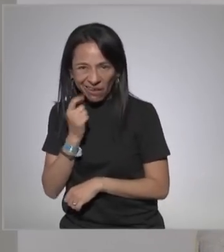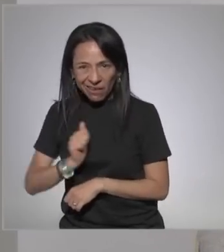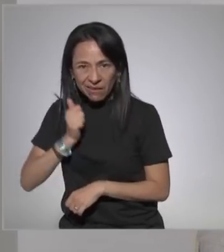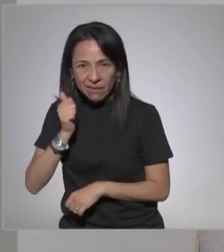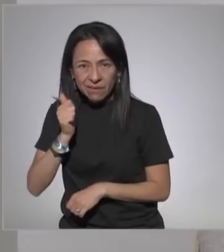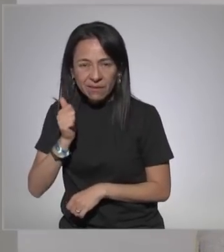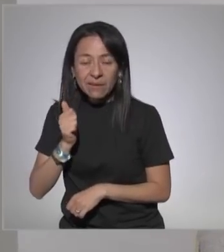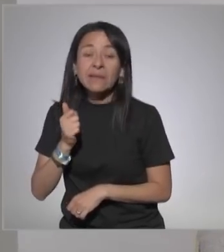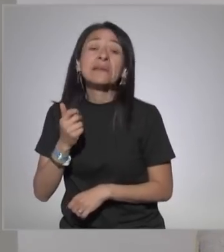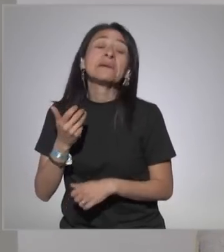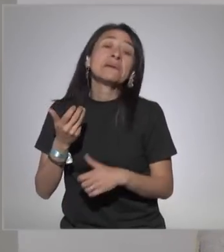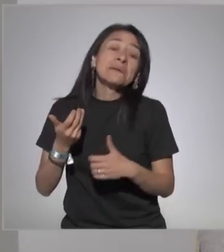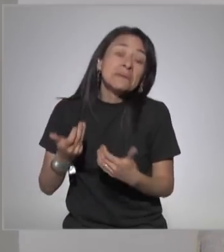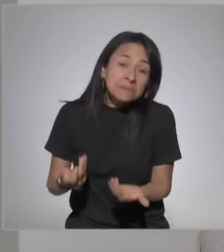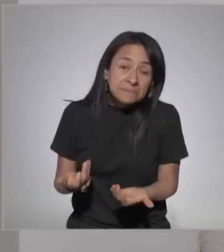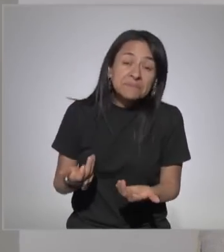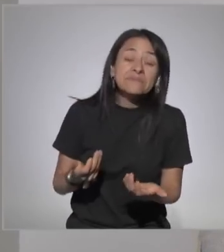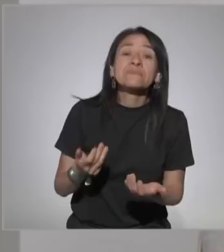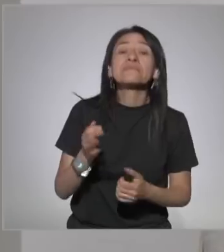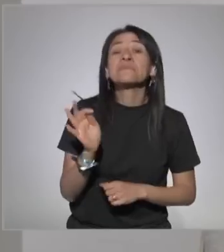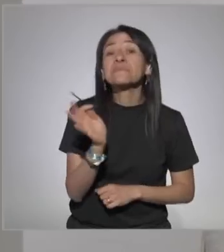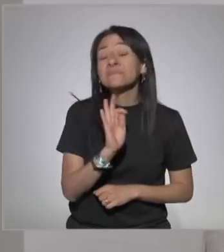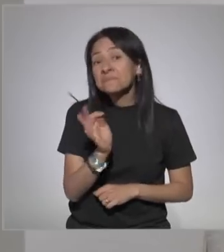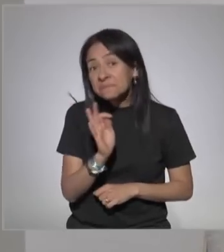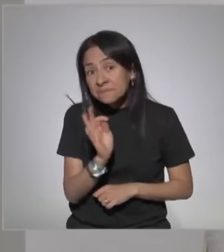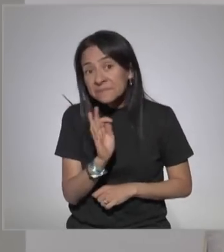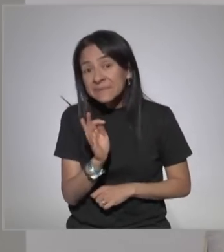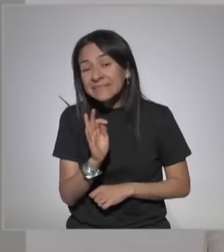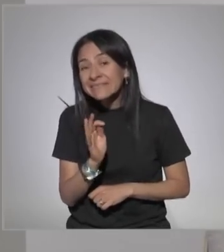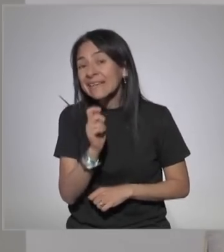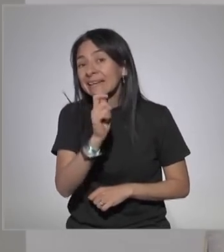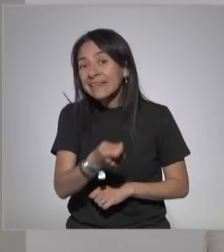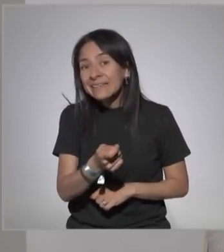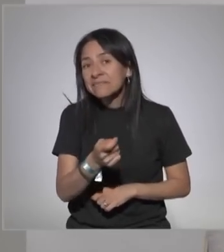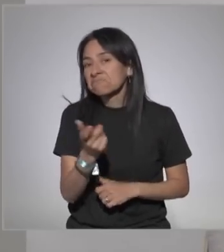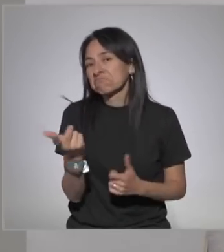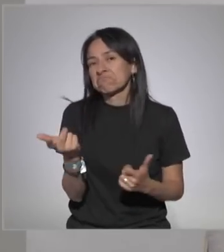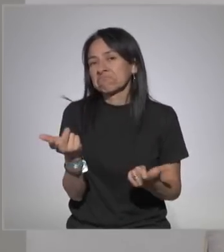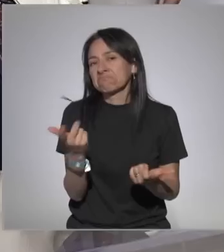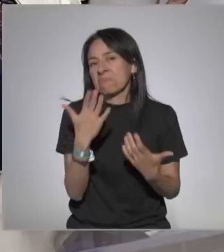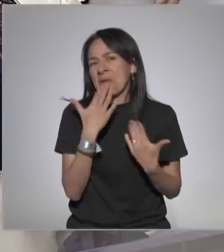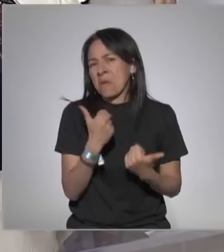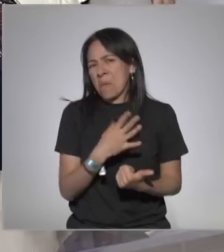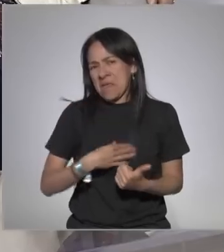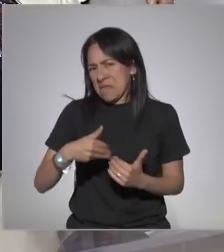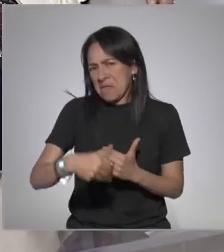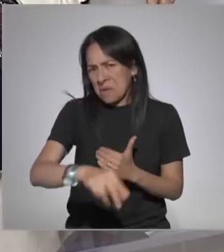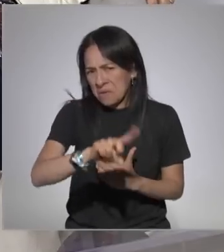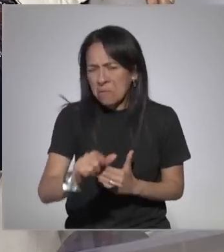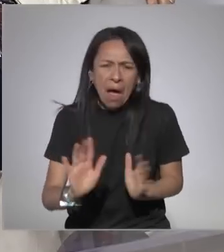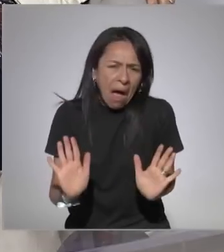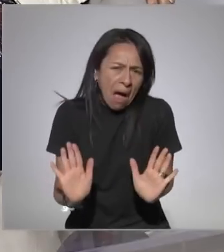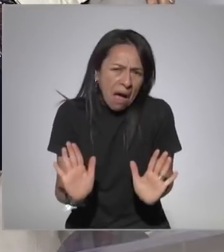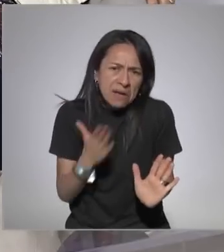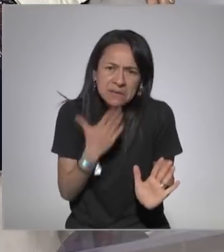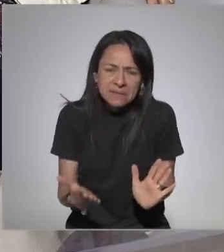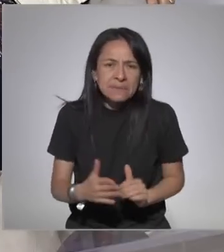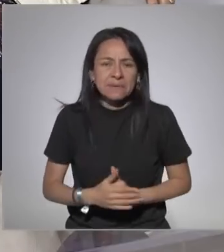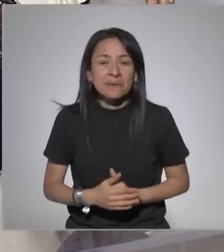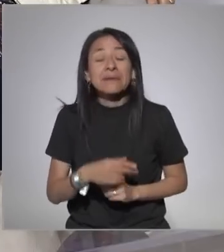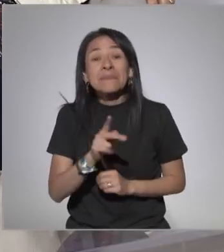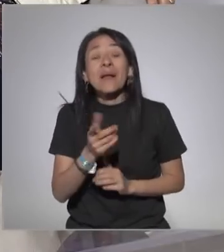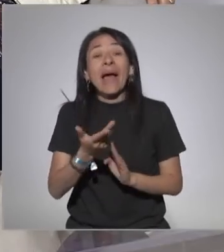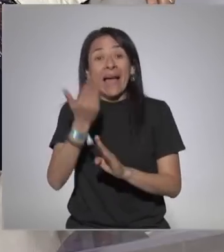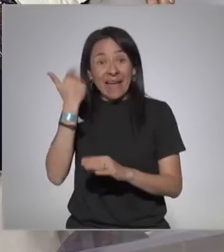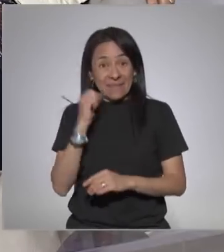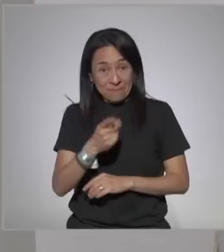como para crecer, ya no hay una continuidad en el sentido de que vas a tener hijos, pues está bien. Cuando hablaba de esa singularidad,